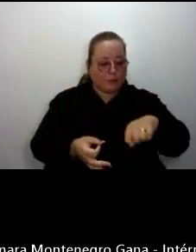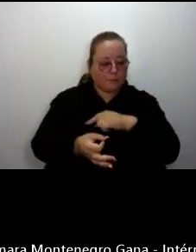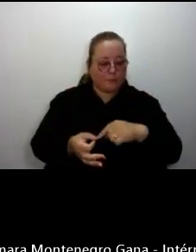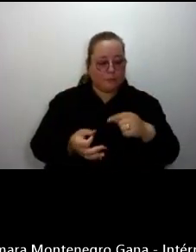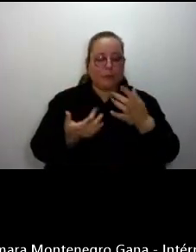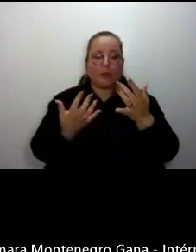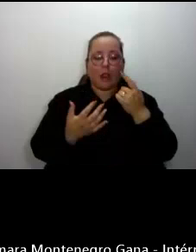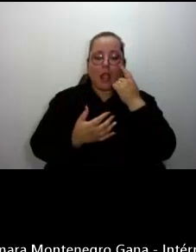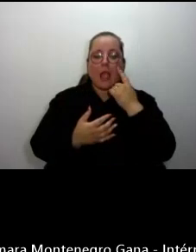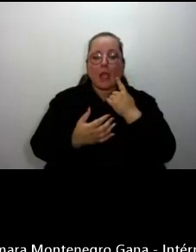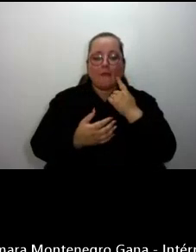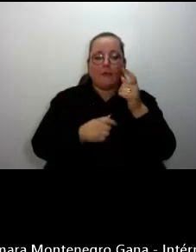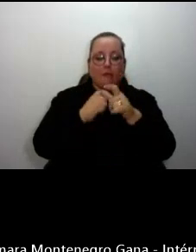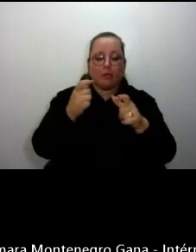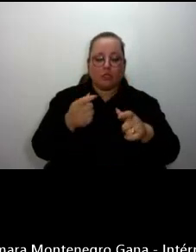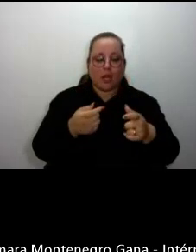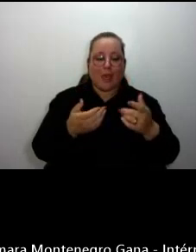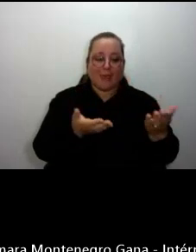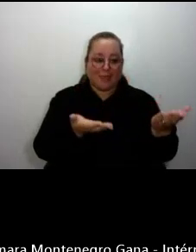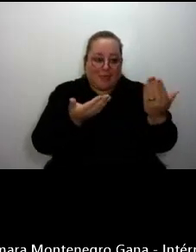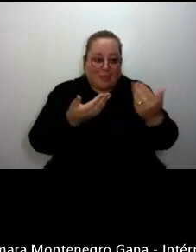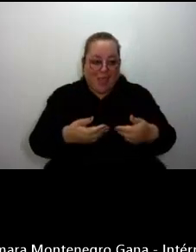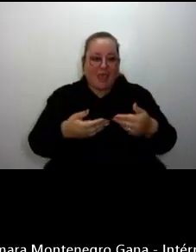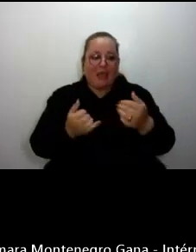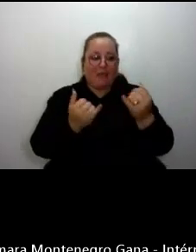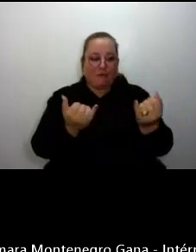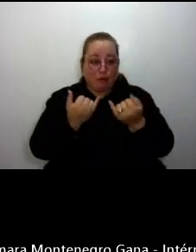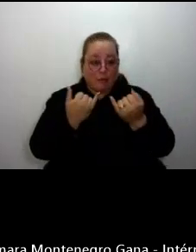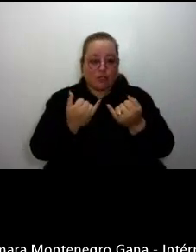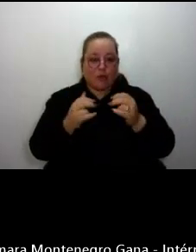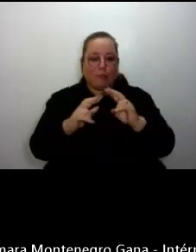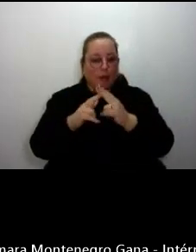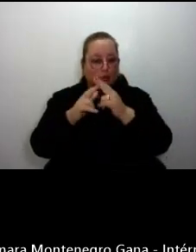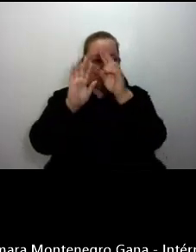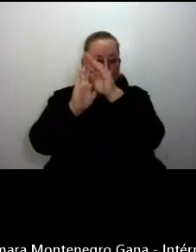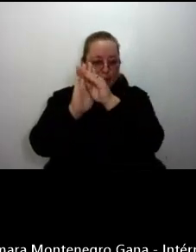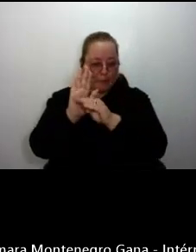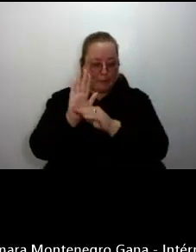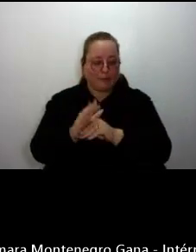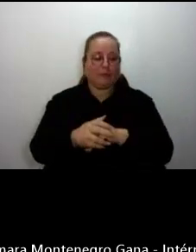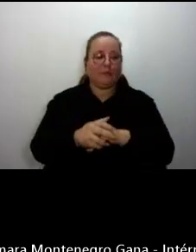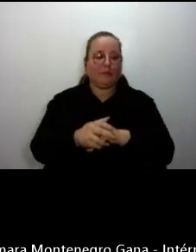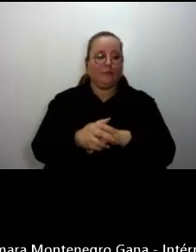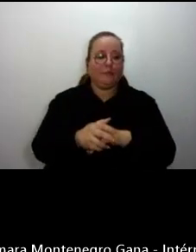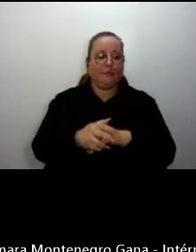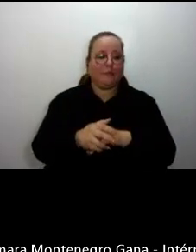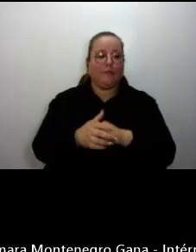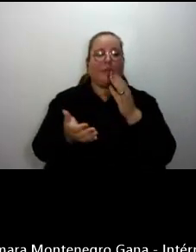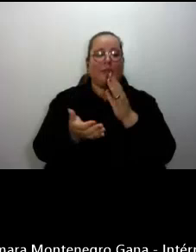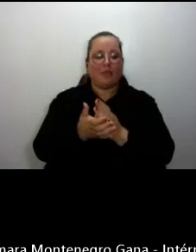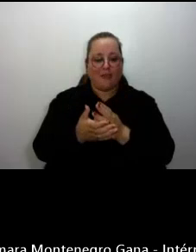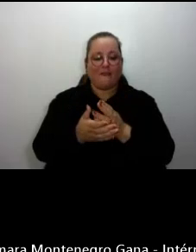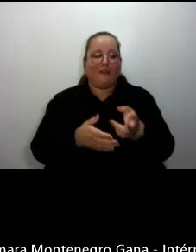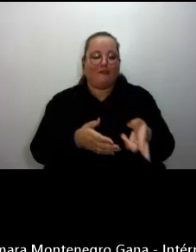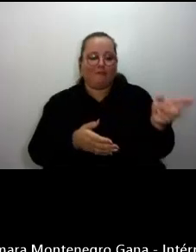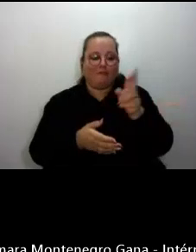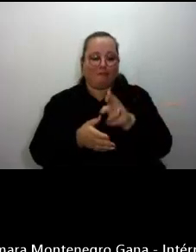aportar información para la construcción del plan. Se debe actualizar de manera